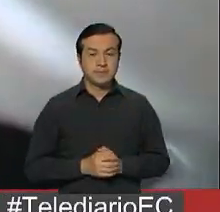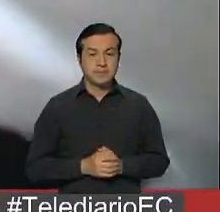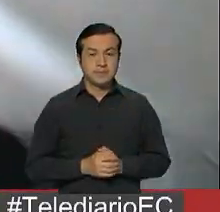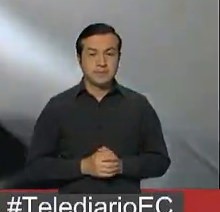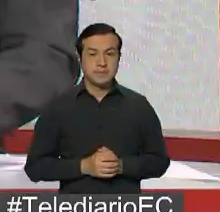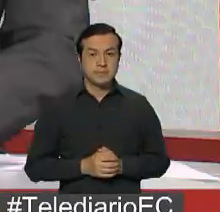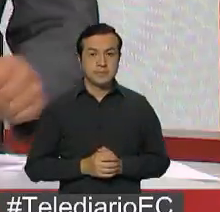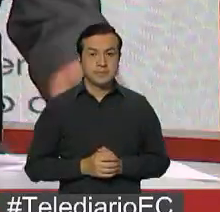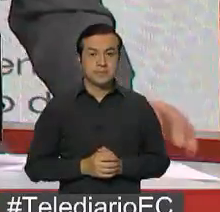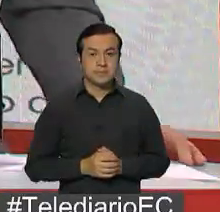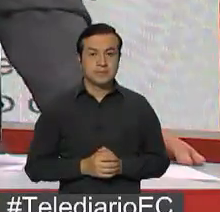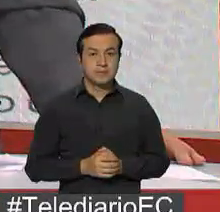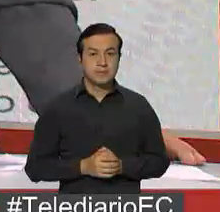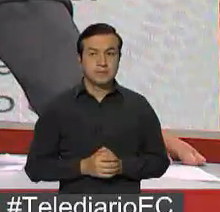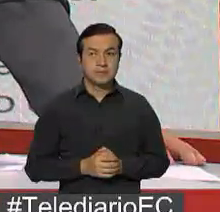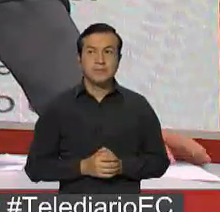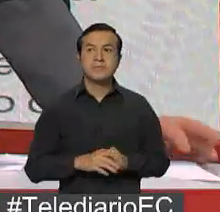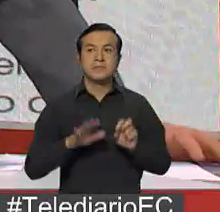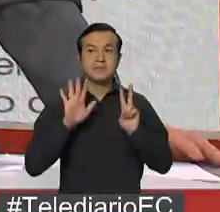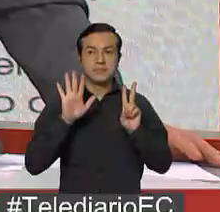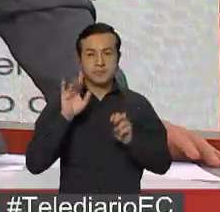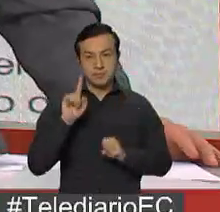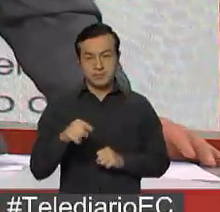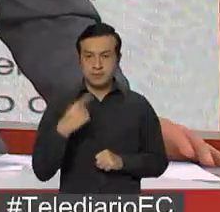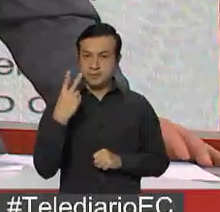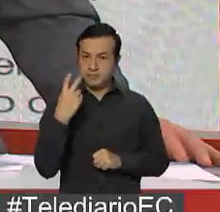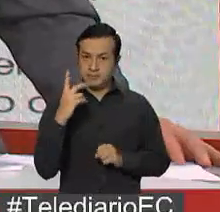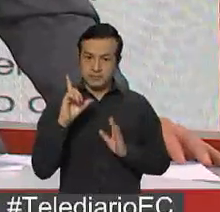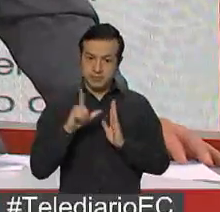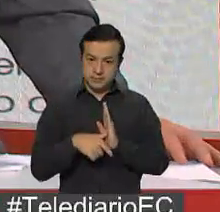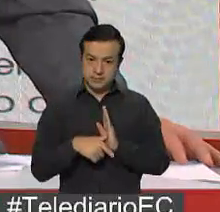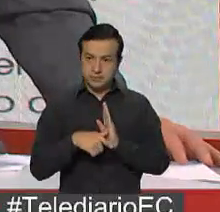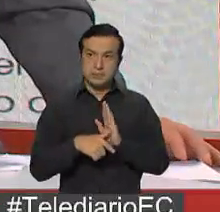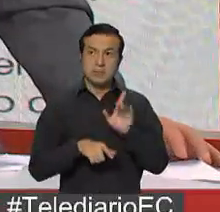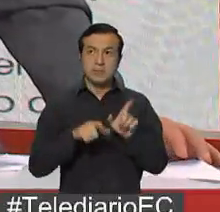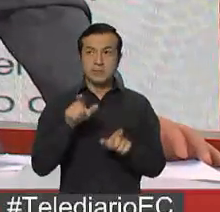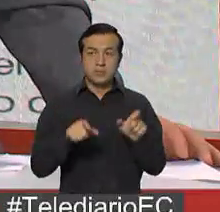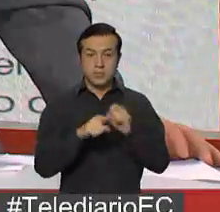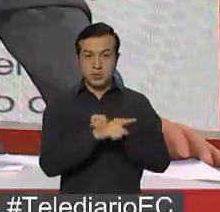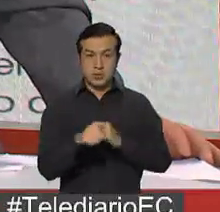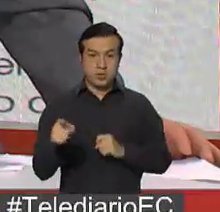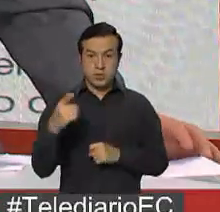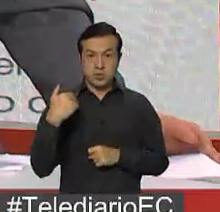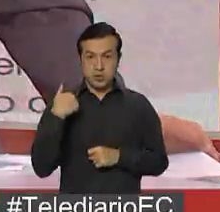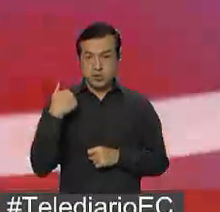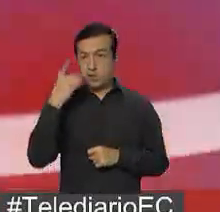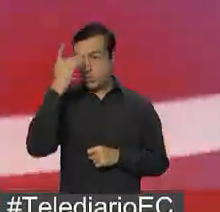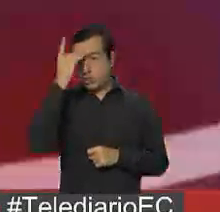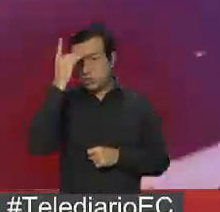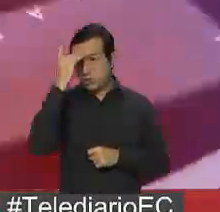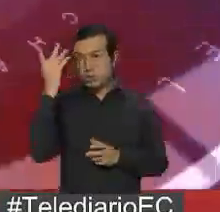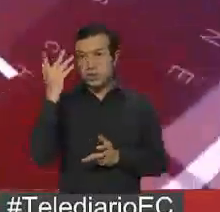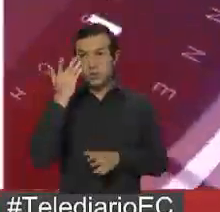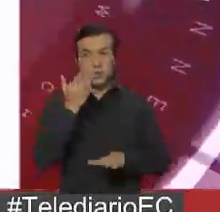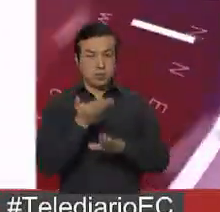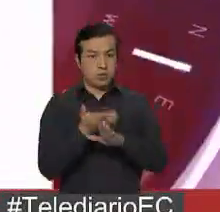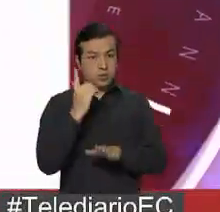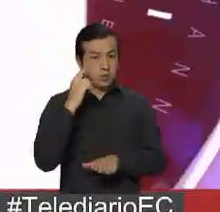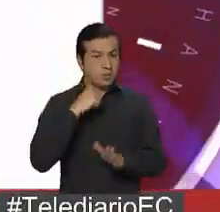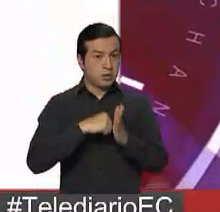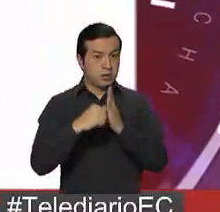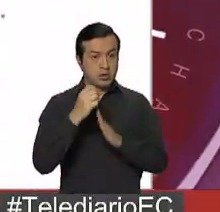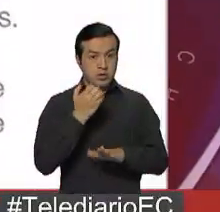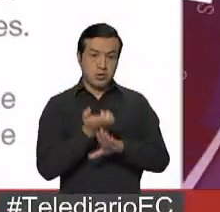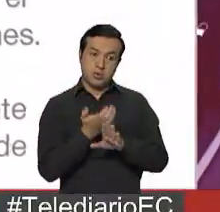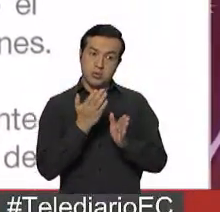públicos 7 de la mañana 12 minutos los tenedores de los bonos de petroamazonas accedieron a la propuesta del ministerio de